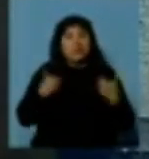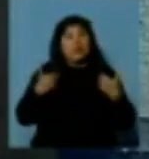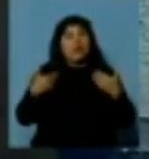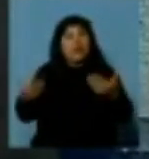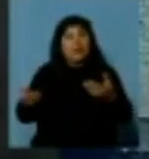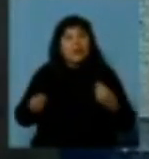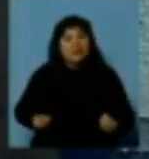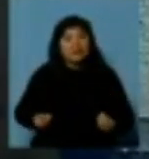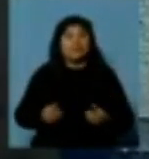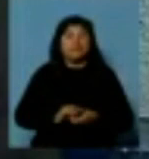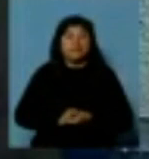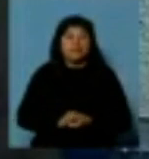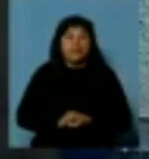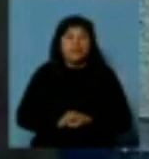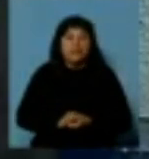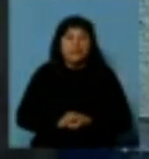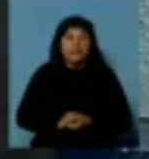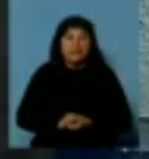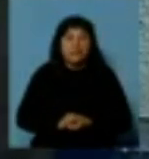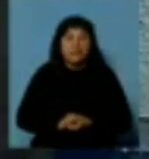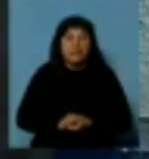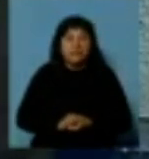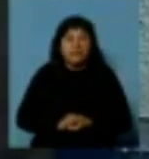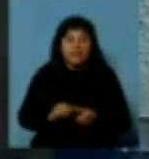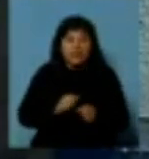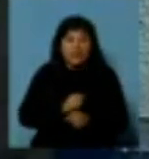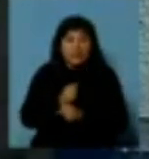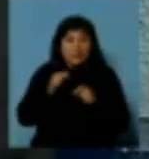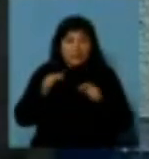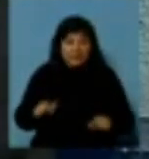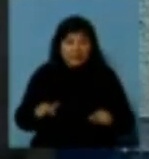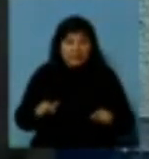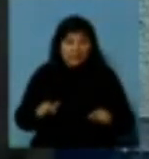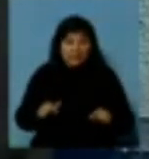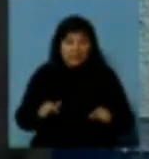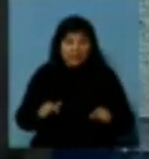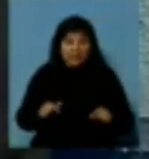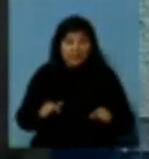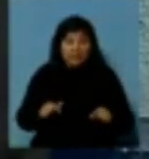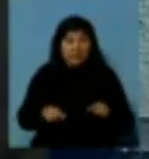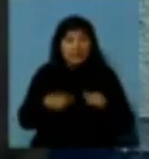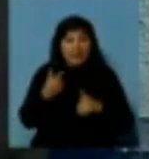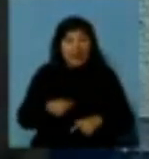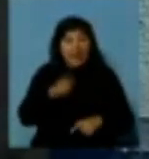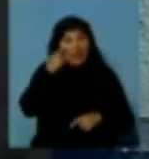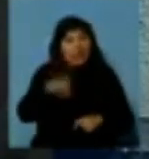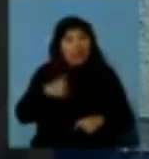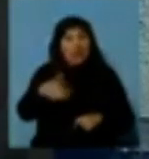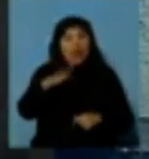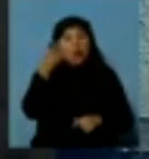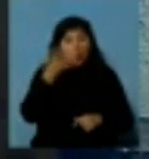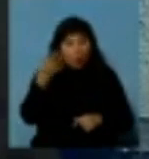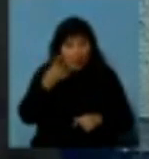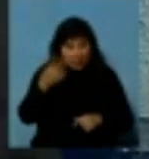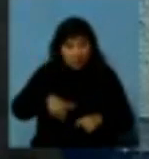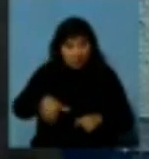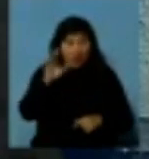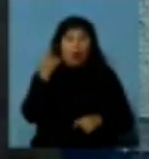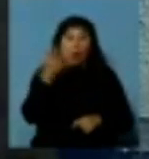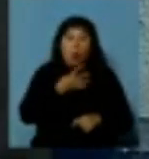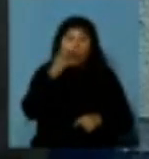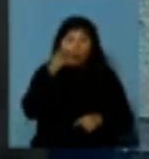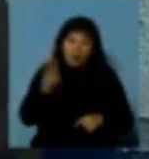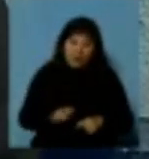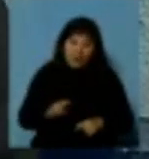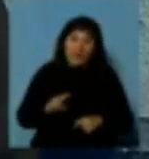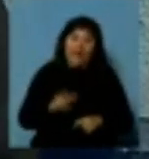vemos, ya vamos a ver. Hasta ahora ya estamos, les digo, mañana el día 4 se cumple el cuarto día hábil.